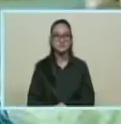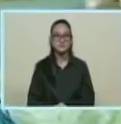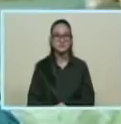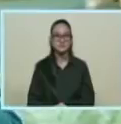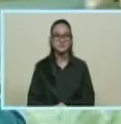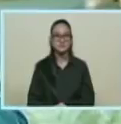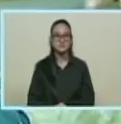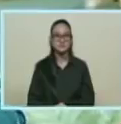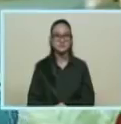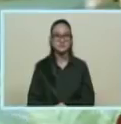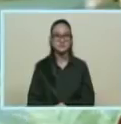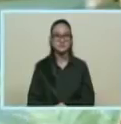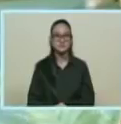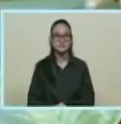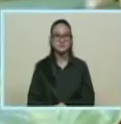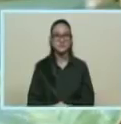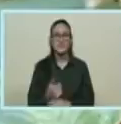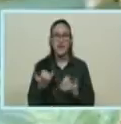Ahora,